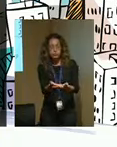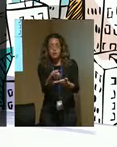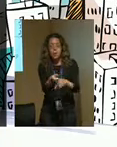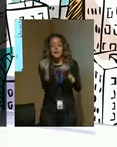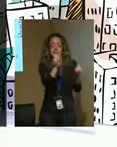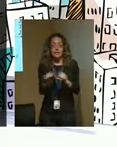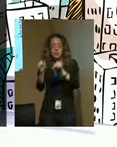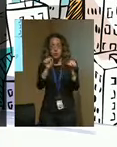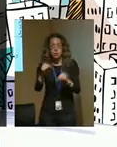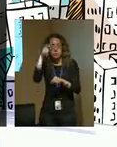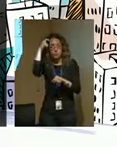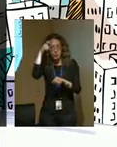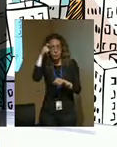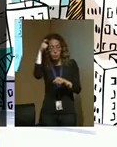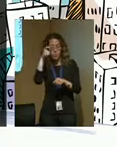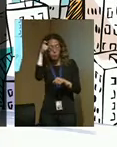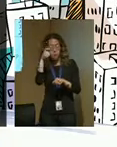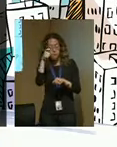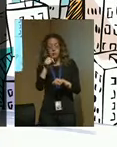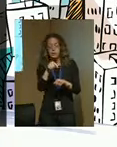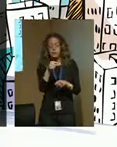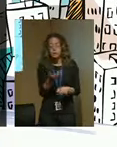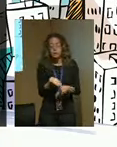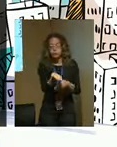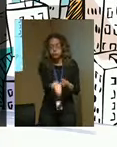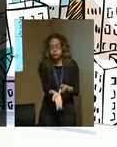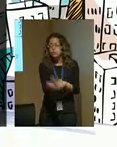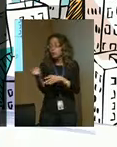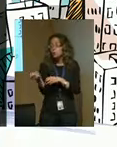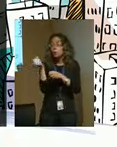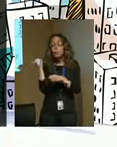Pueblo de España. Como comentaba